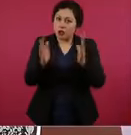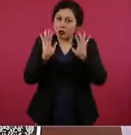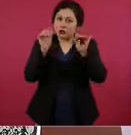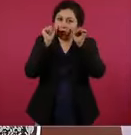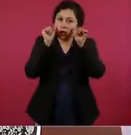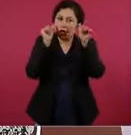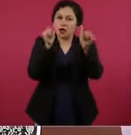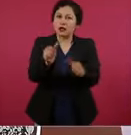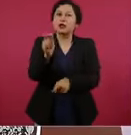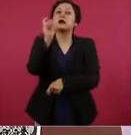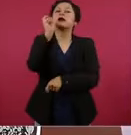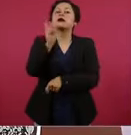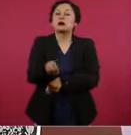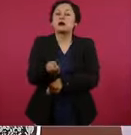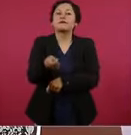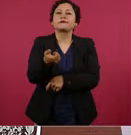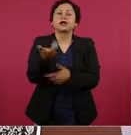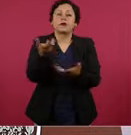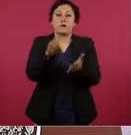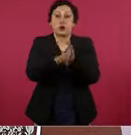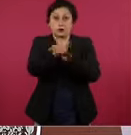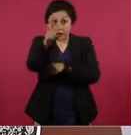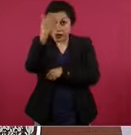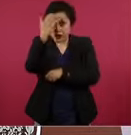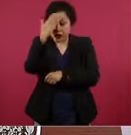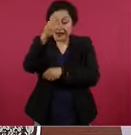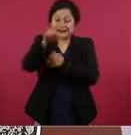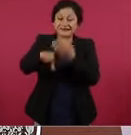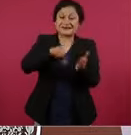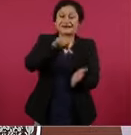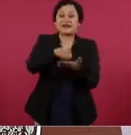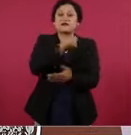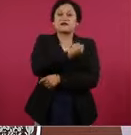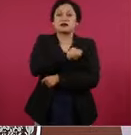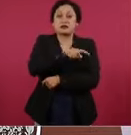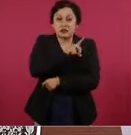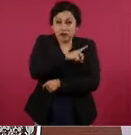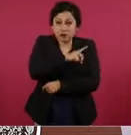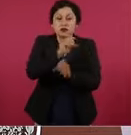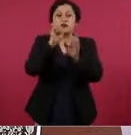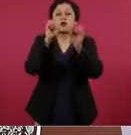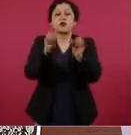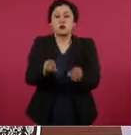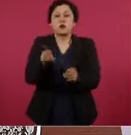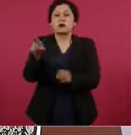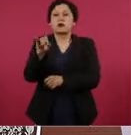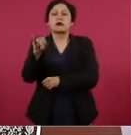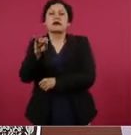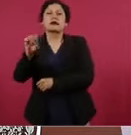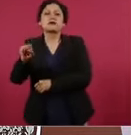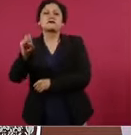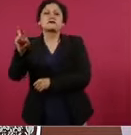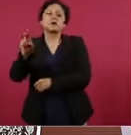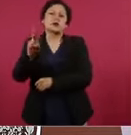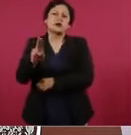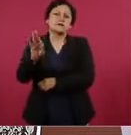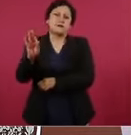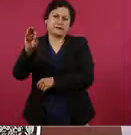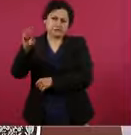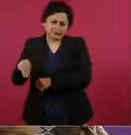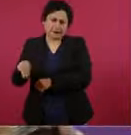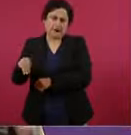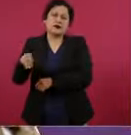como centros de salud, clínicas. En el IMSS, por ejemplo, son las unidades de medicina familiar. En el IMSS-Bienestar son los centros de salud. Y muchos